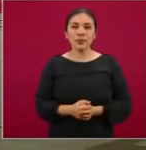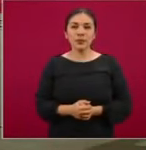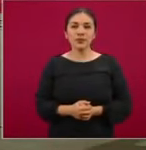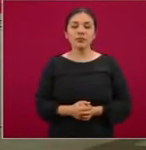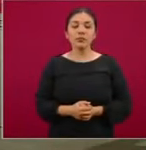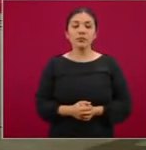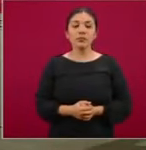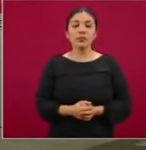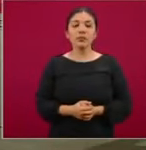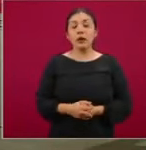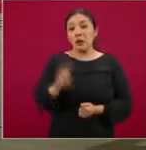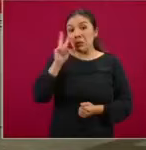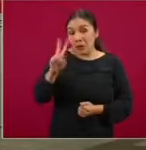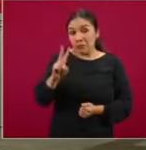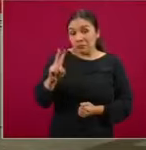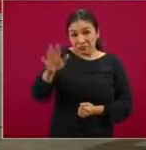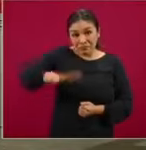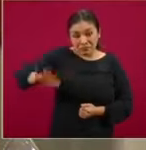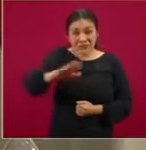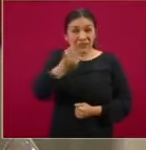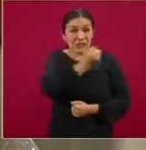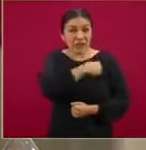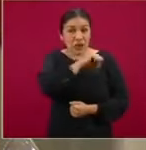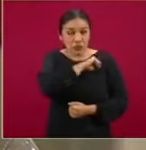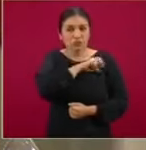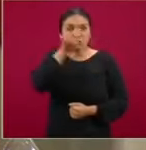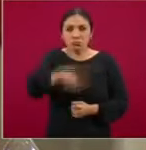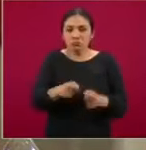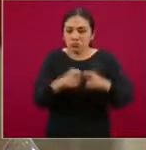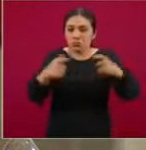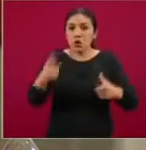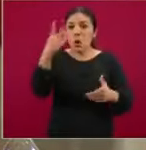El resultado fue que el sector salud crece